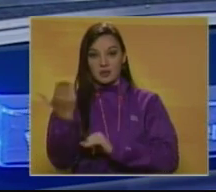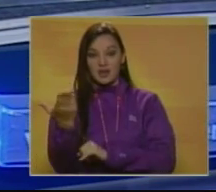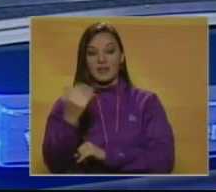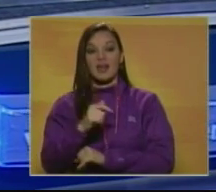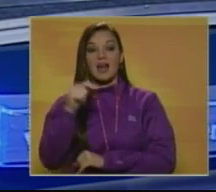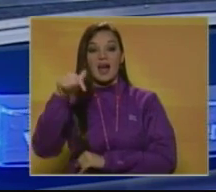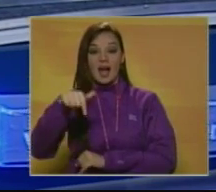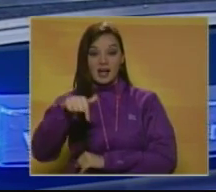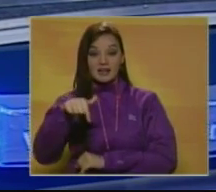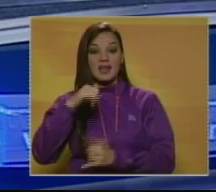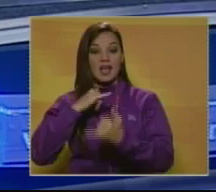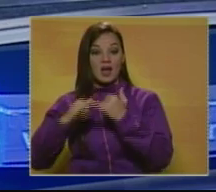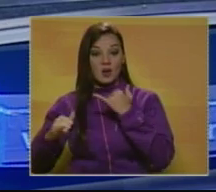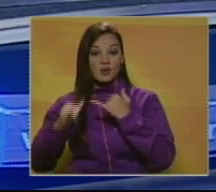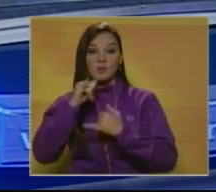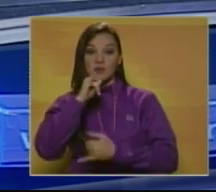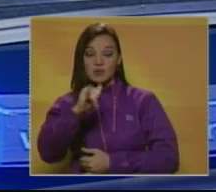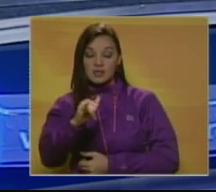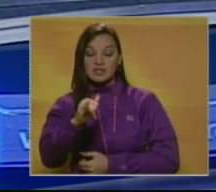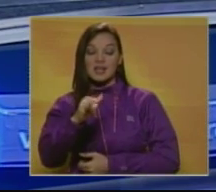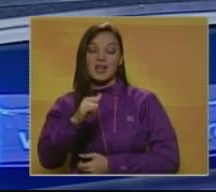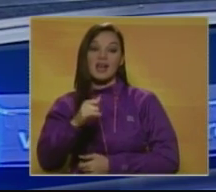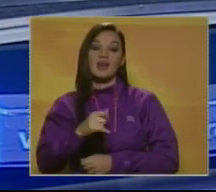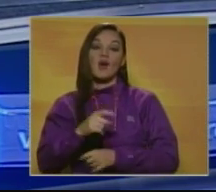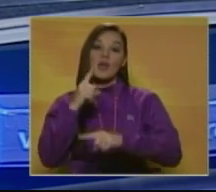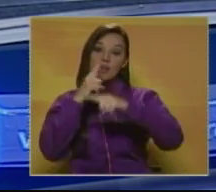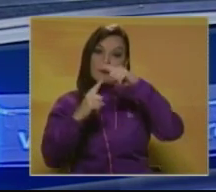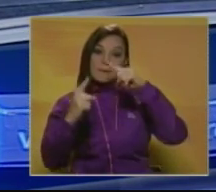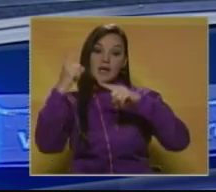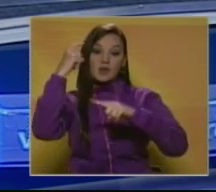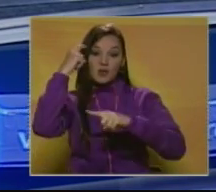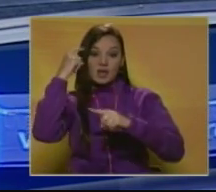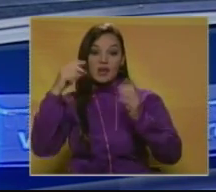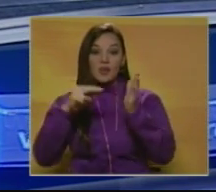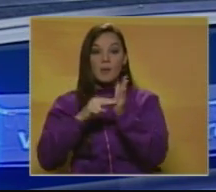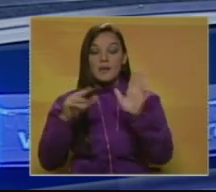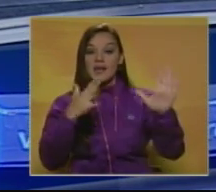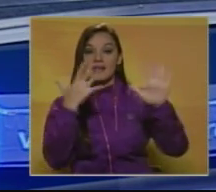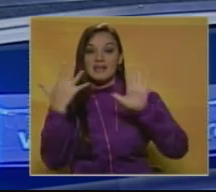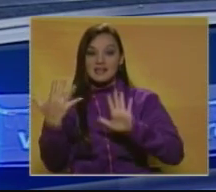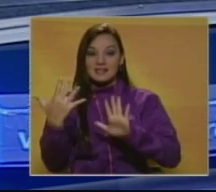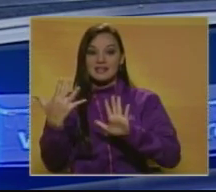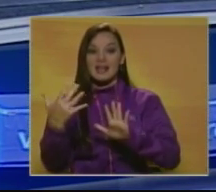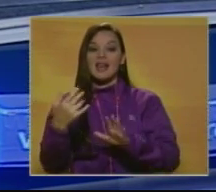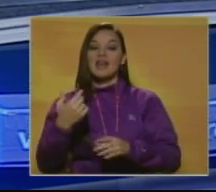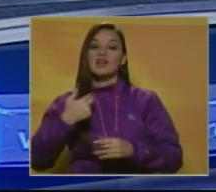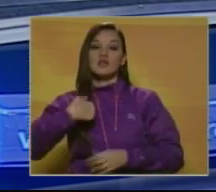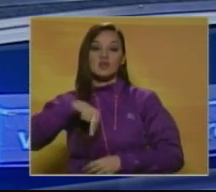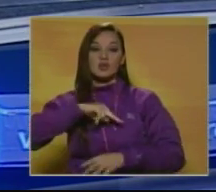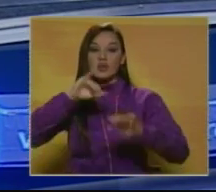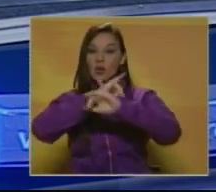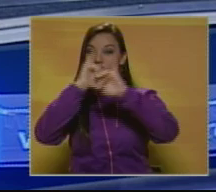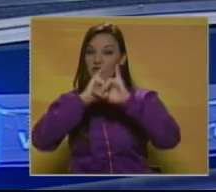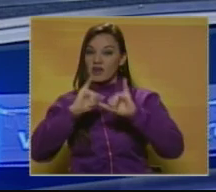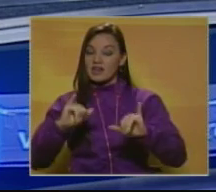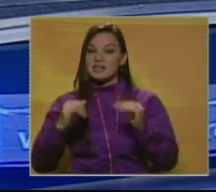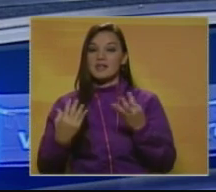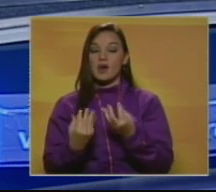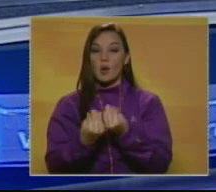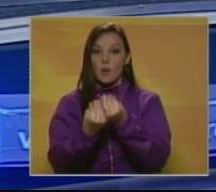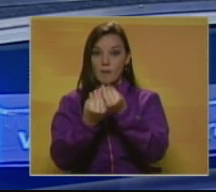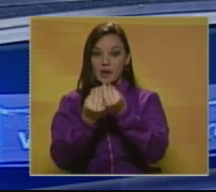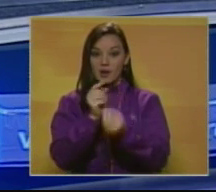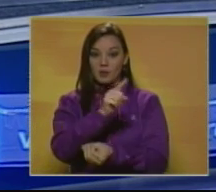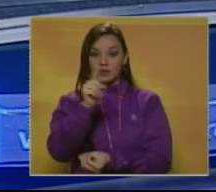en este que será el último noticiero meridiano del 2015 y estamos felices de poder acompañarlos. De verdad, gracias. Así es, Endrina Yepes y Marieta